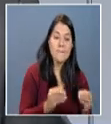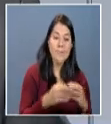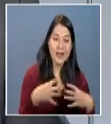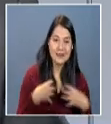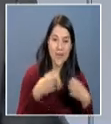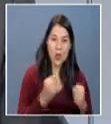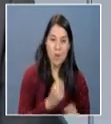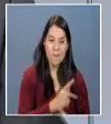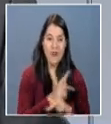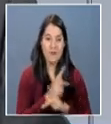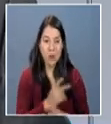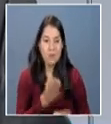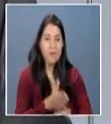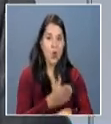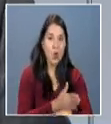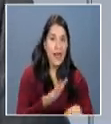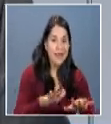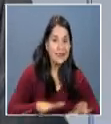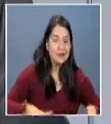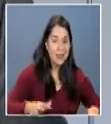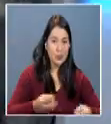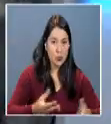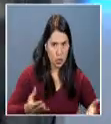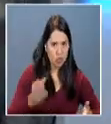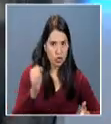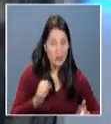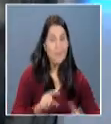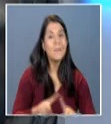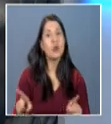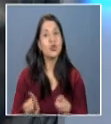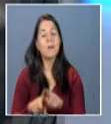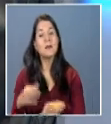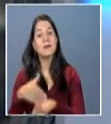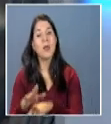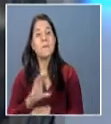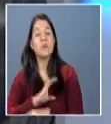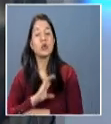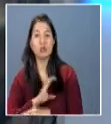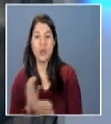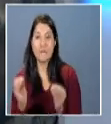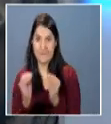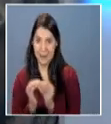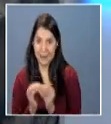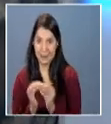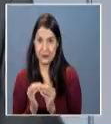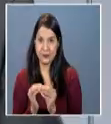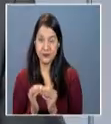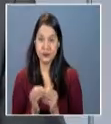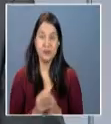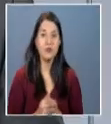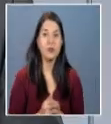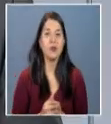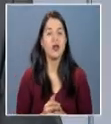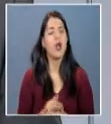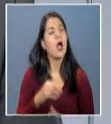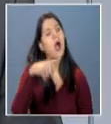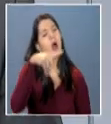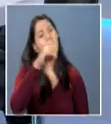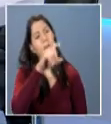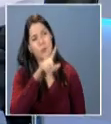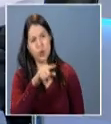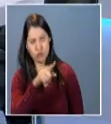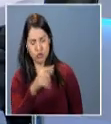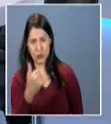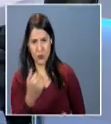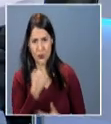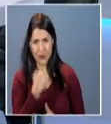la mejora en los espacios públicos, etcétera, sino una acción policial permanente y masiva. Digamos que eso serían las primeras soluciones. Don Paul, ahora que usted nos